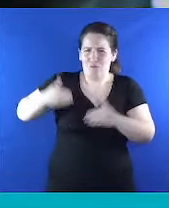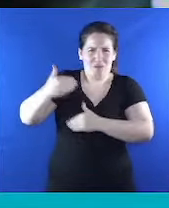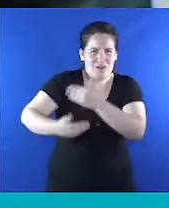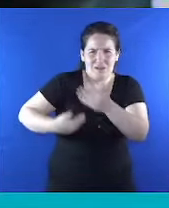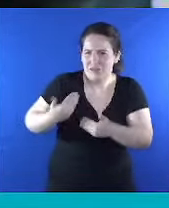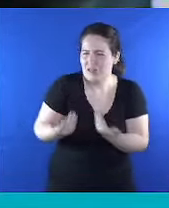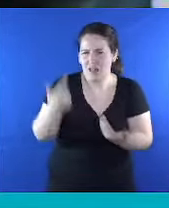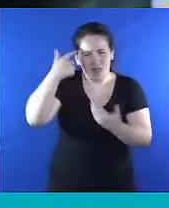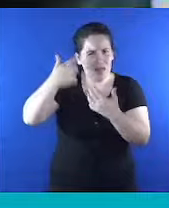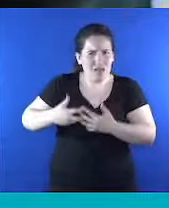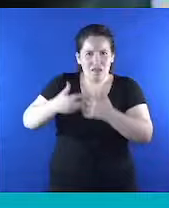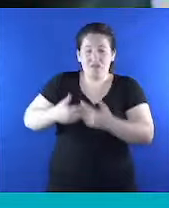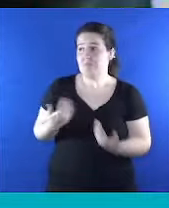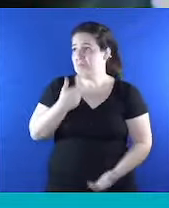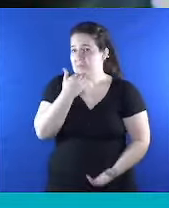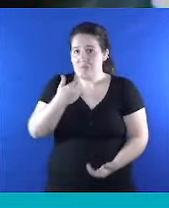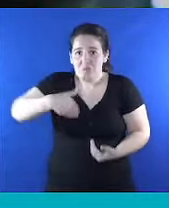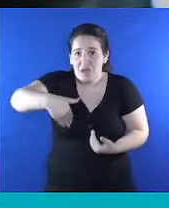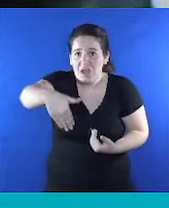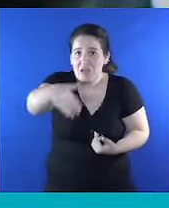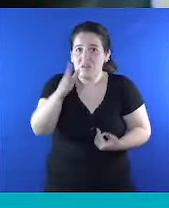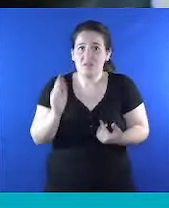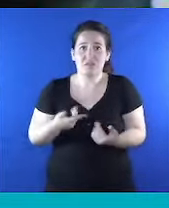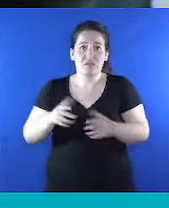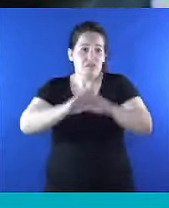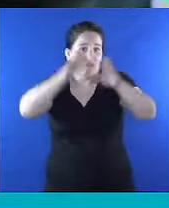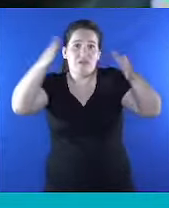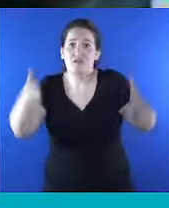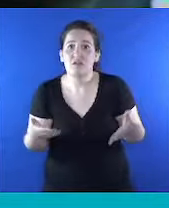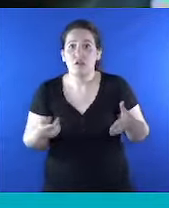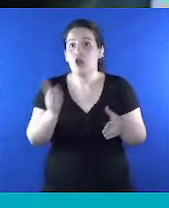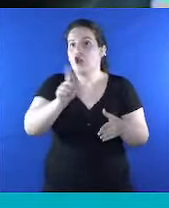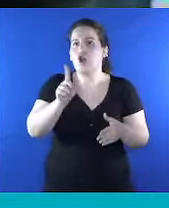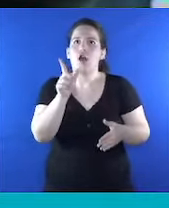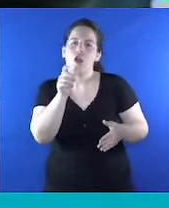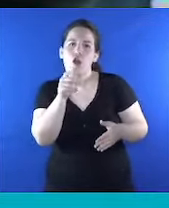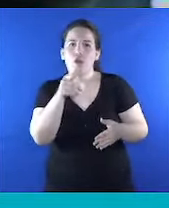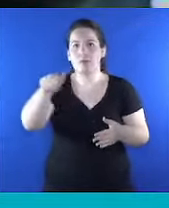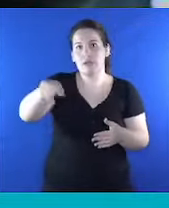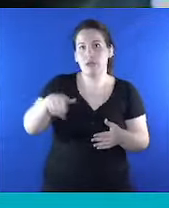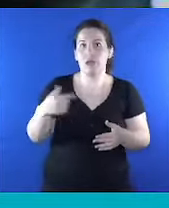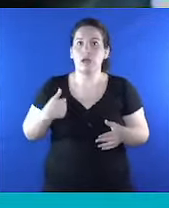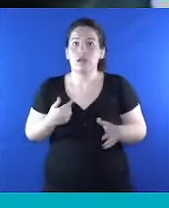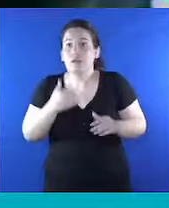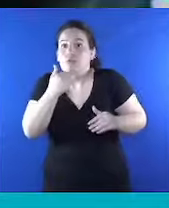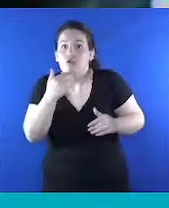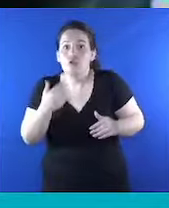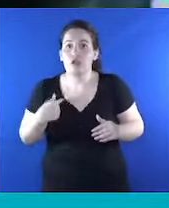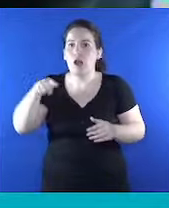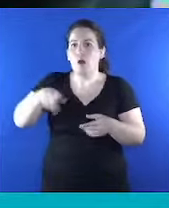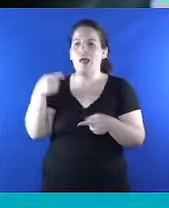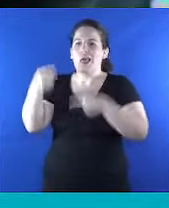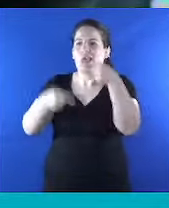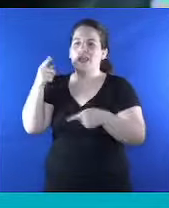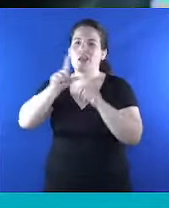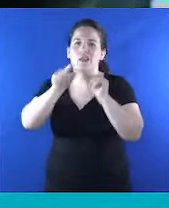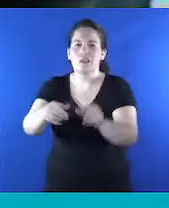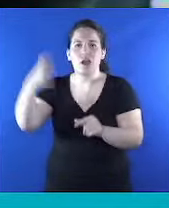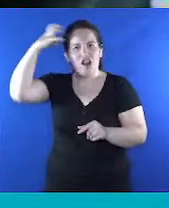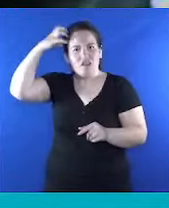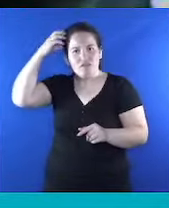después no sé mañana capaz arma un canil no binario digo hoy le criticaron los baños no binarios mañana capaz arma en la quinta